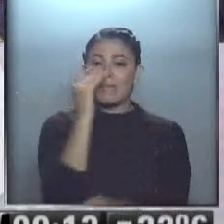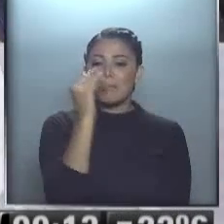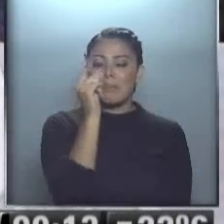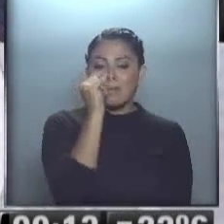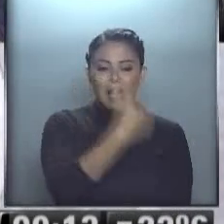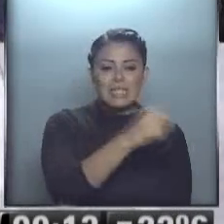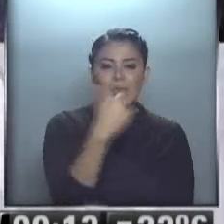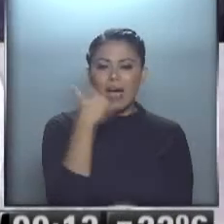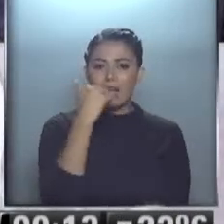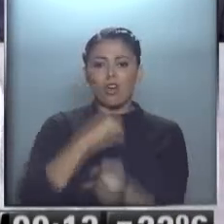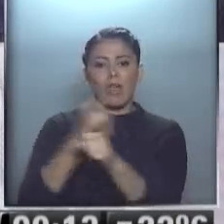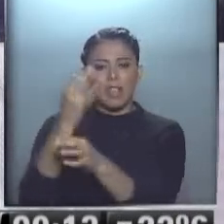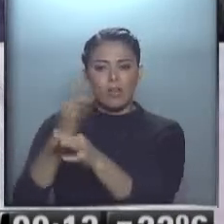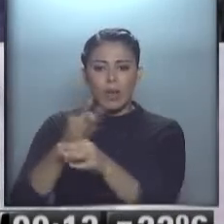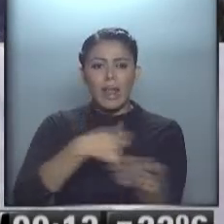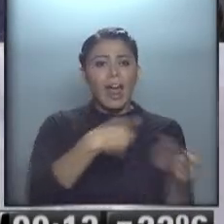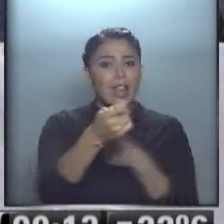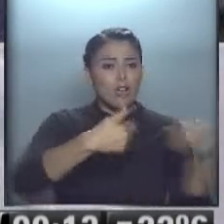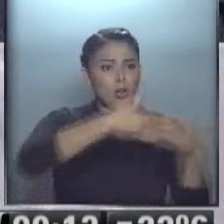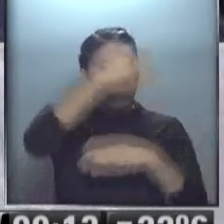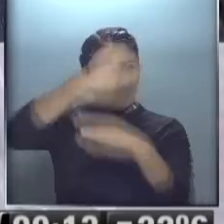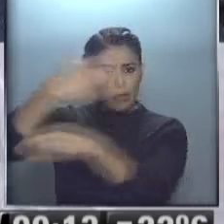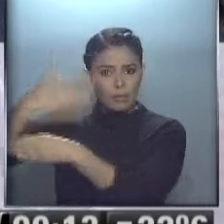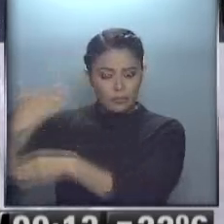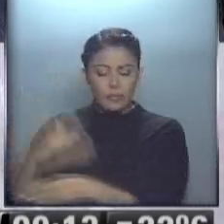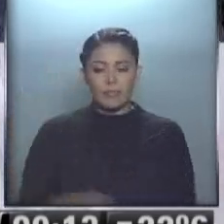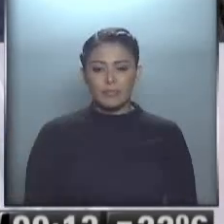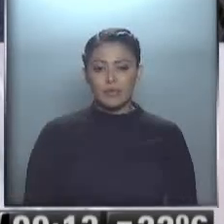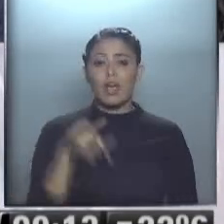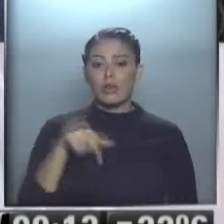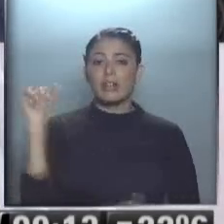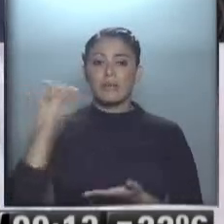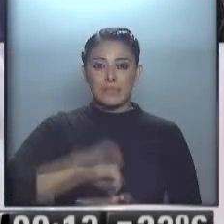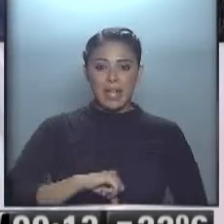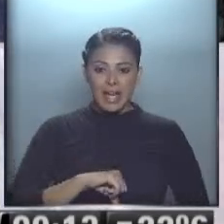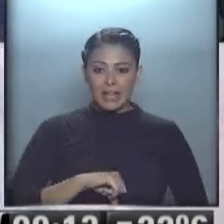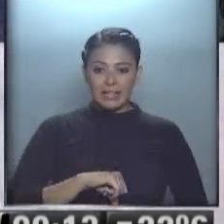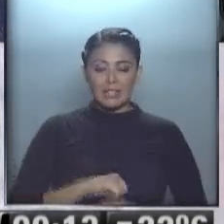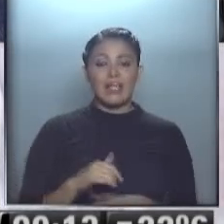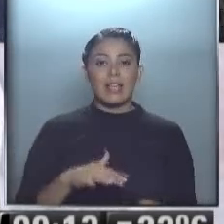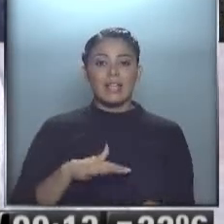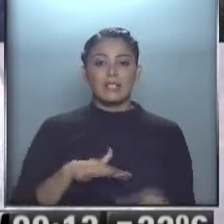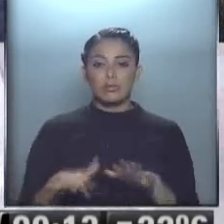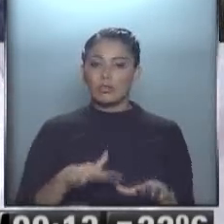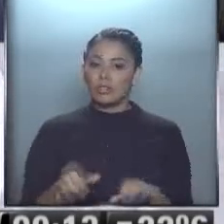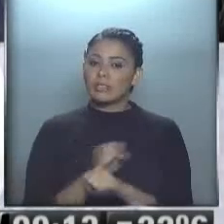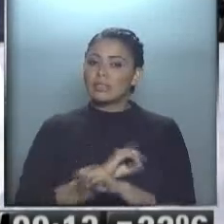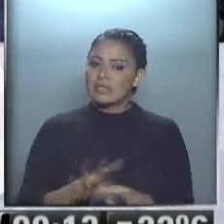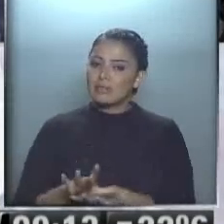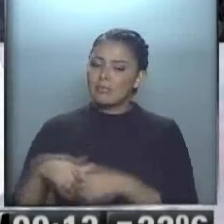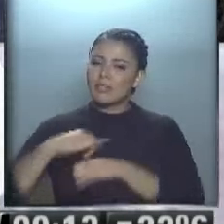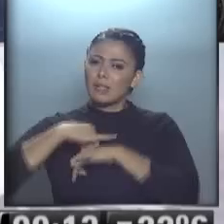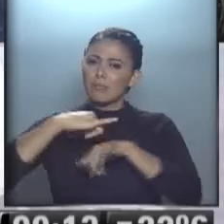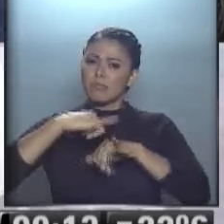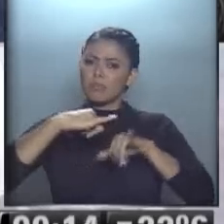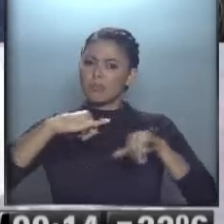a sus hijos a la escuela las personas que se levantan para trabajar estamos en un país que está atravesando una fuerte campaña Alejandro y